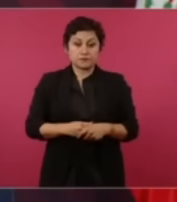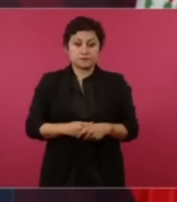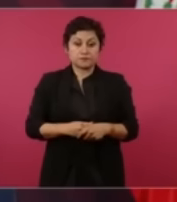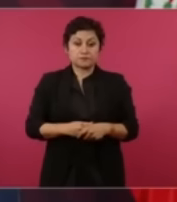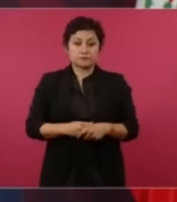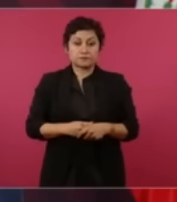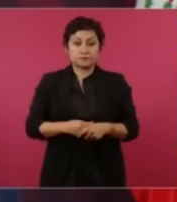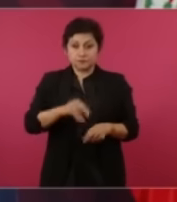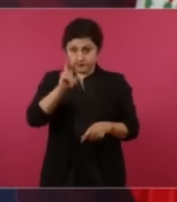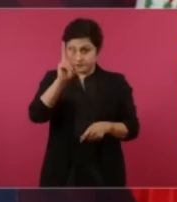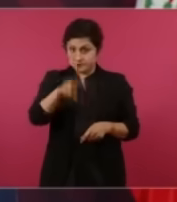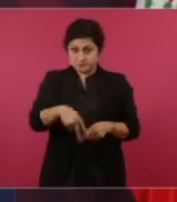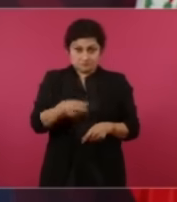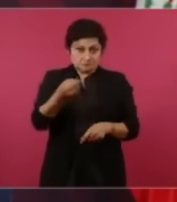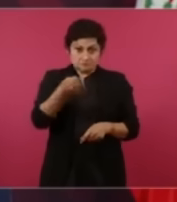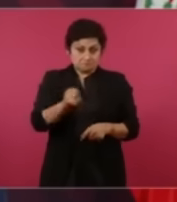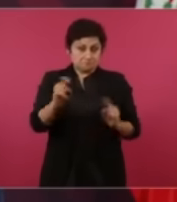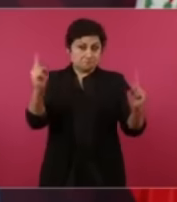Siempre así.